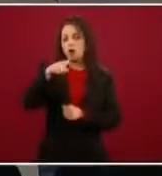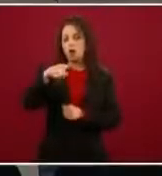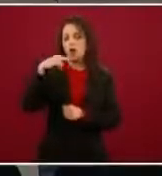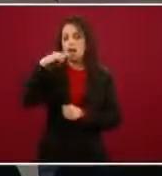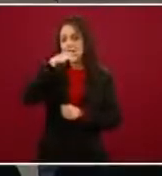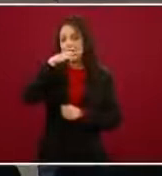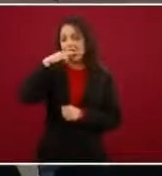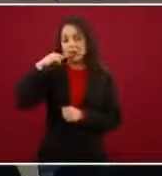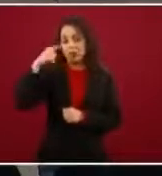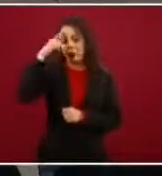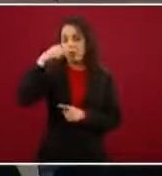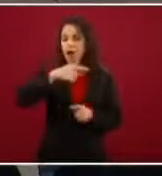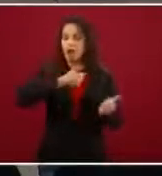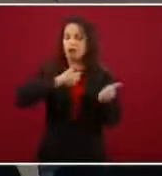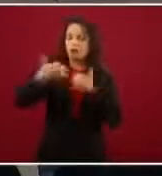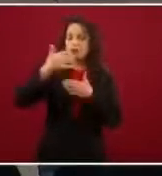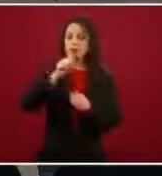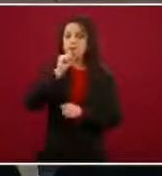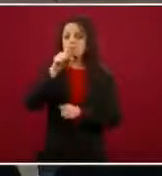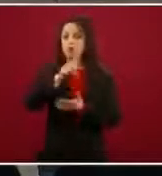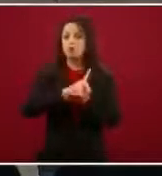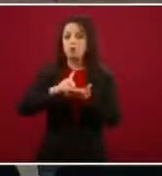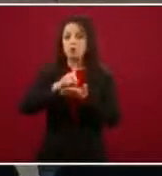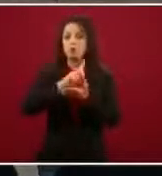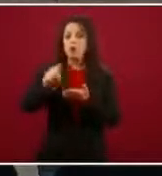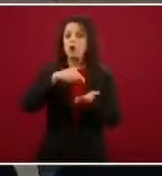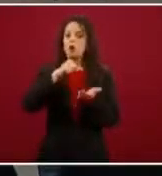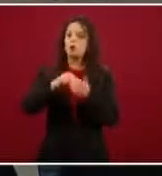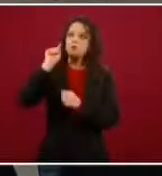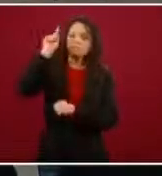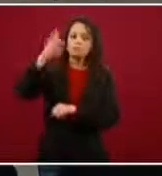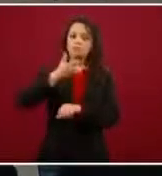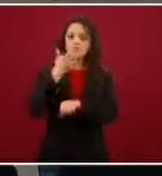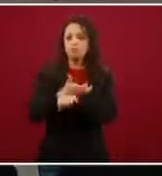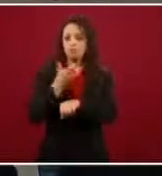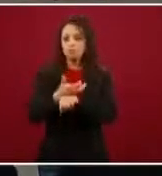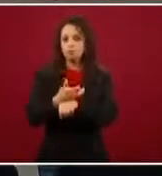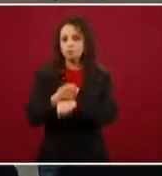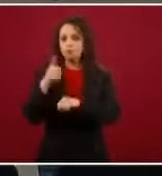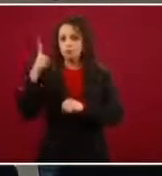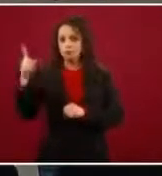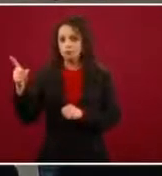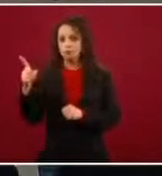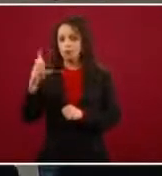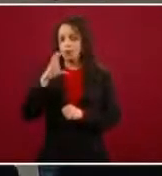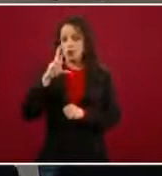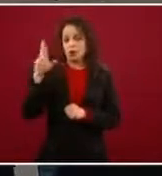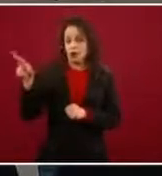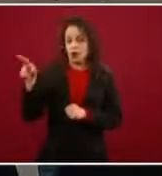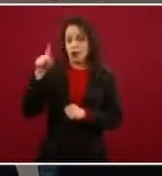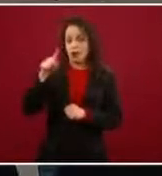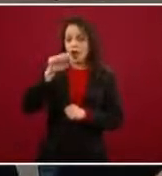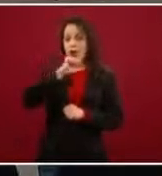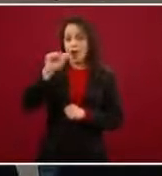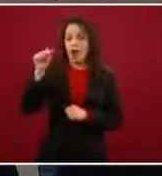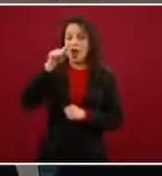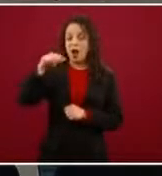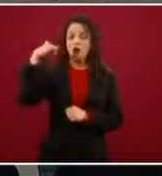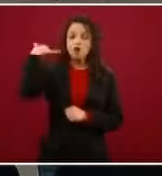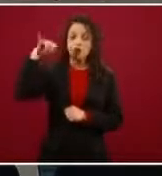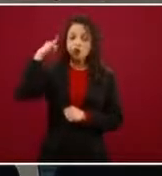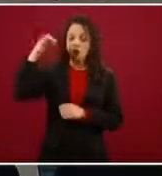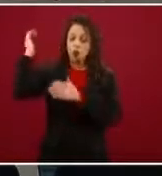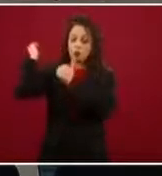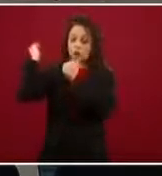para transportar drogas hacia Estados Unidos. La operación viene de Costa Rica al estado de Yucatán y de Yucatán hacia